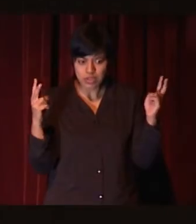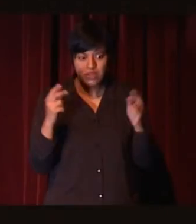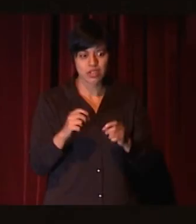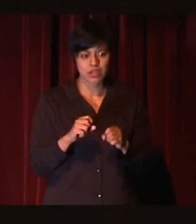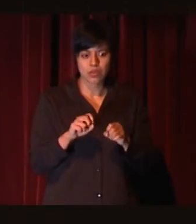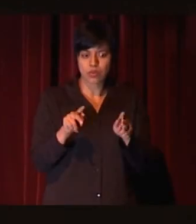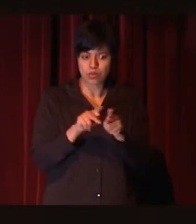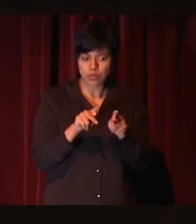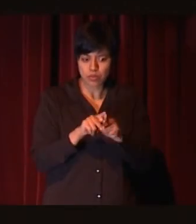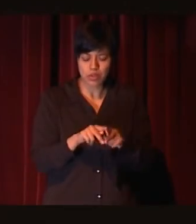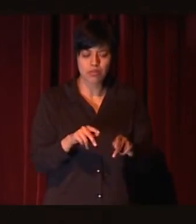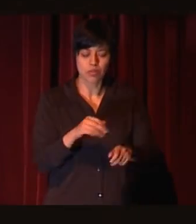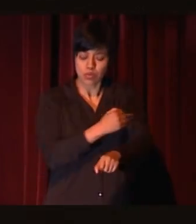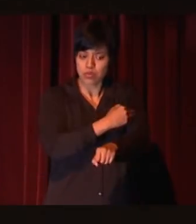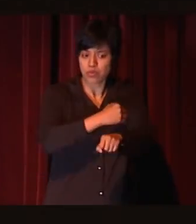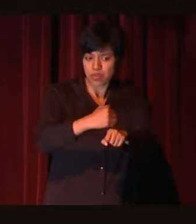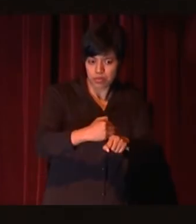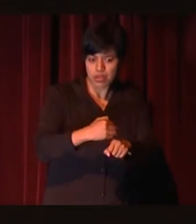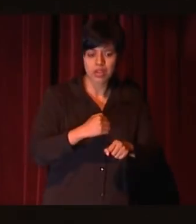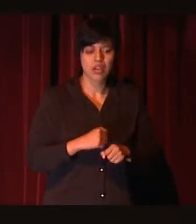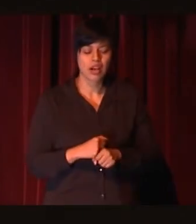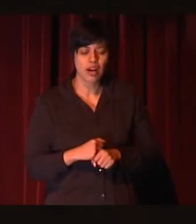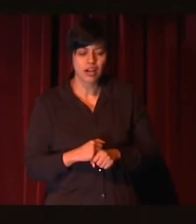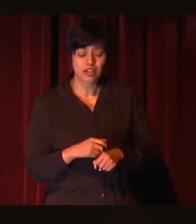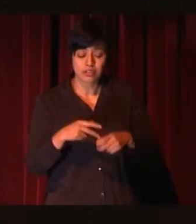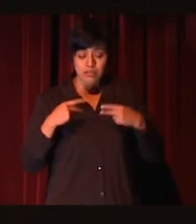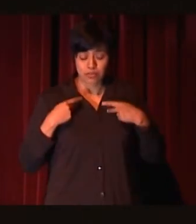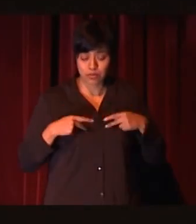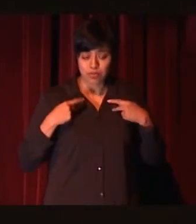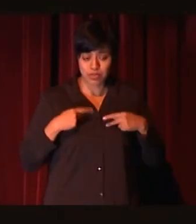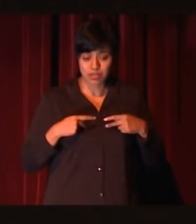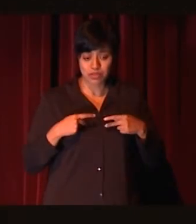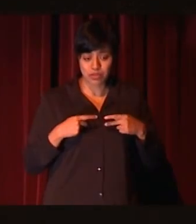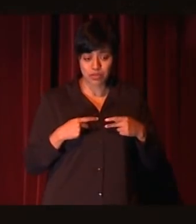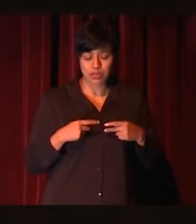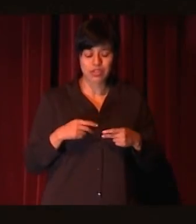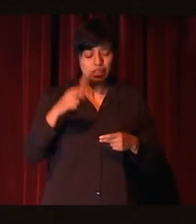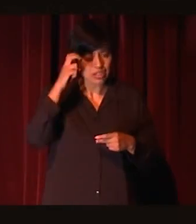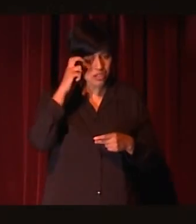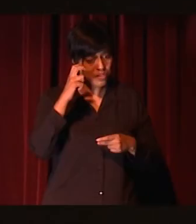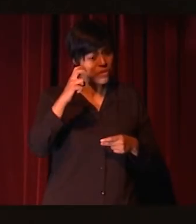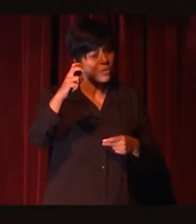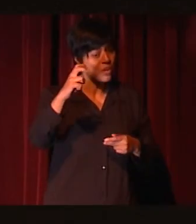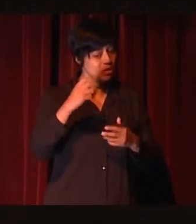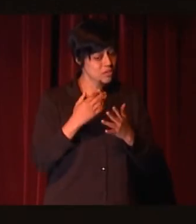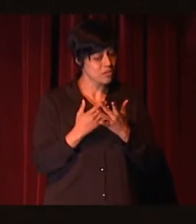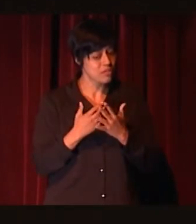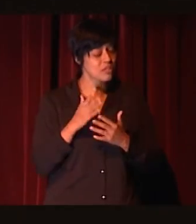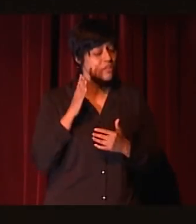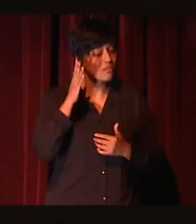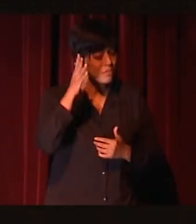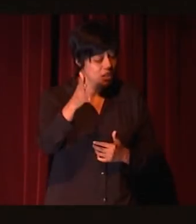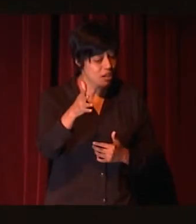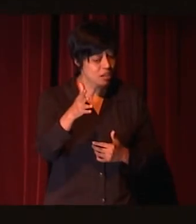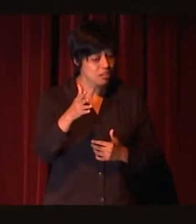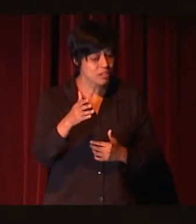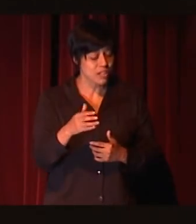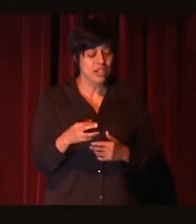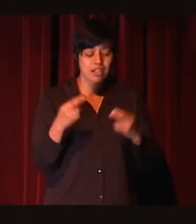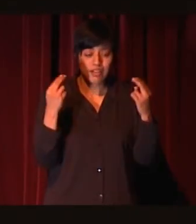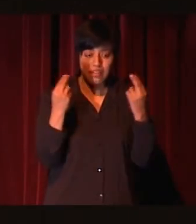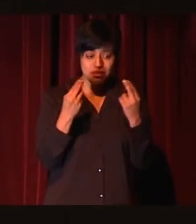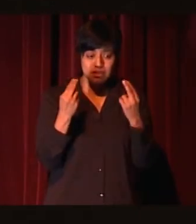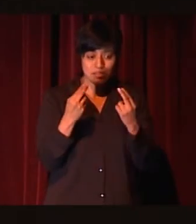estudiante tu familiar son personas y tienen sueños y esperanzas y se merecen lo mejor